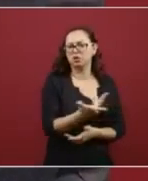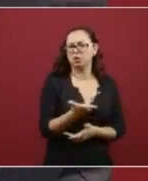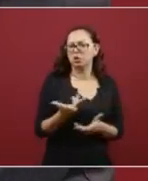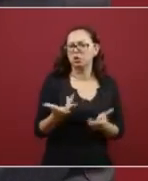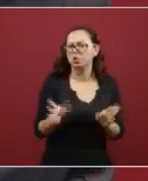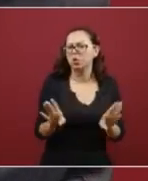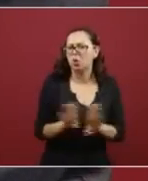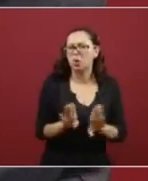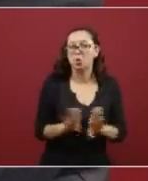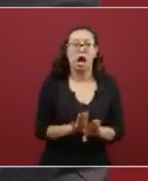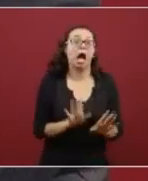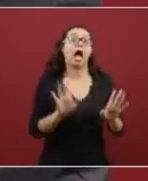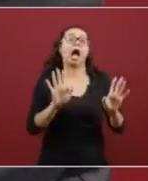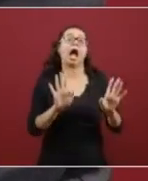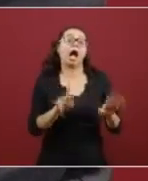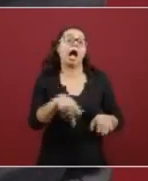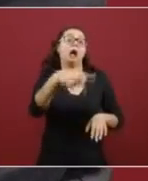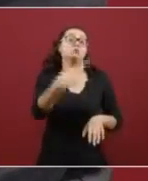nada más porque